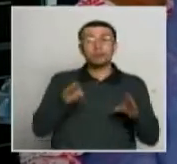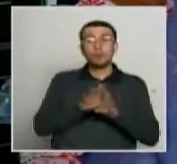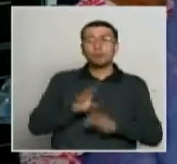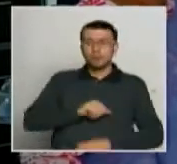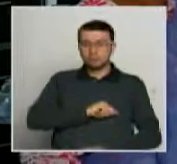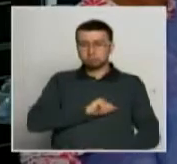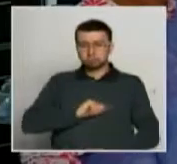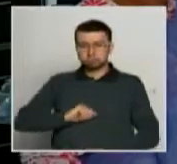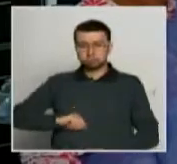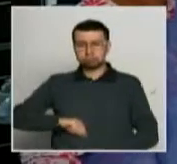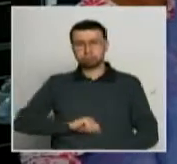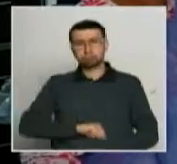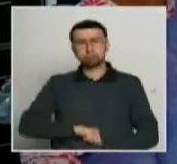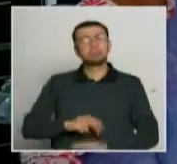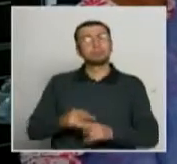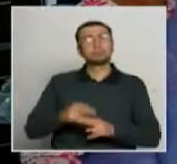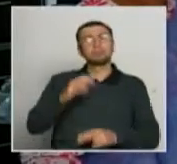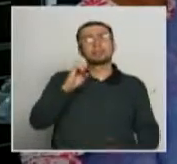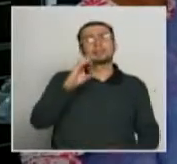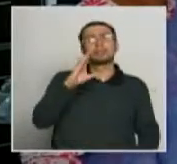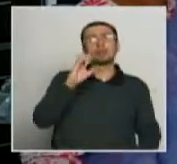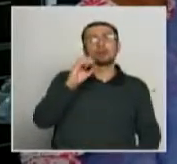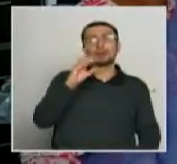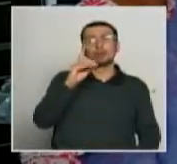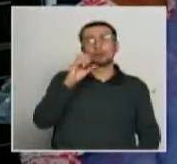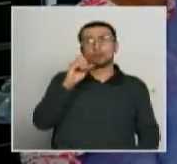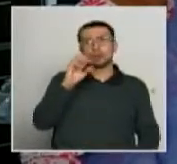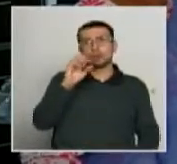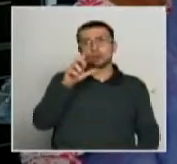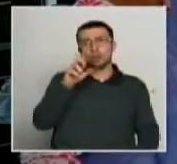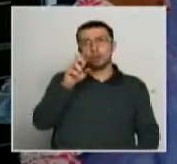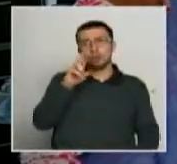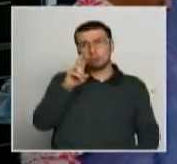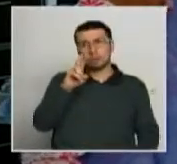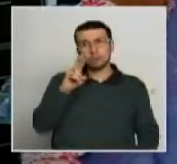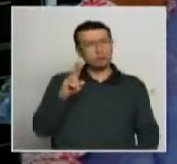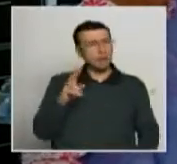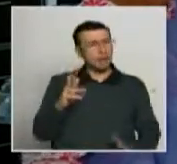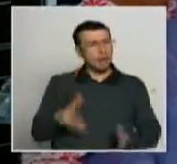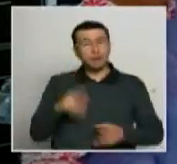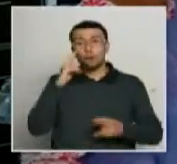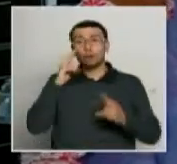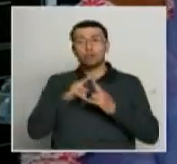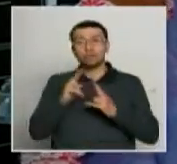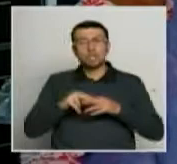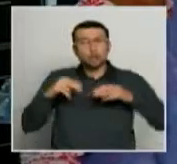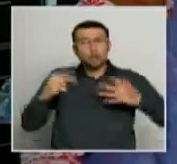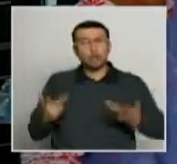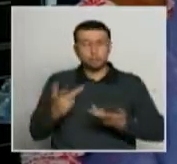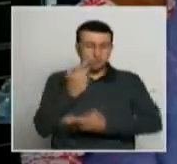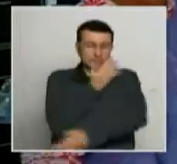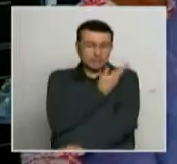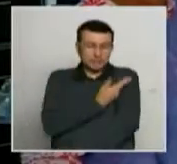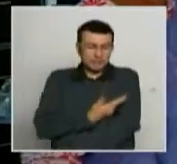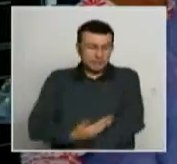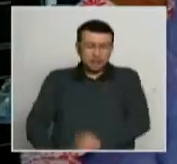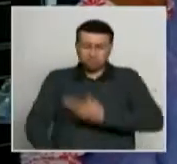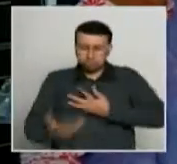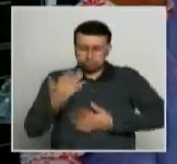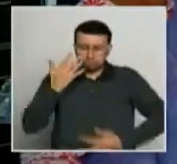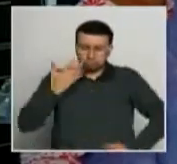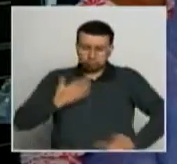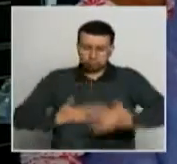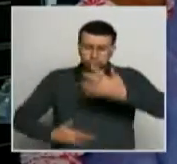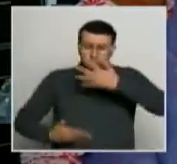ecografía que se llama ecodoppler, para mirar cómo está su sistema circulatorio. ¿Qué es lo que pasa? Porque